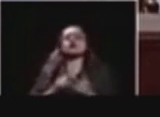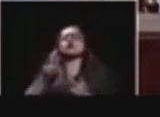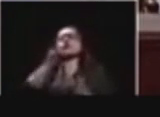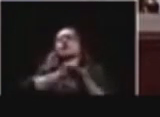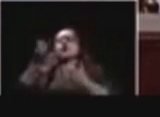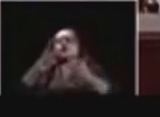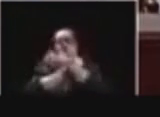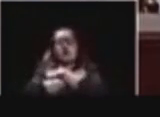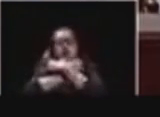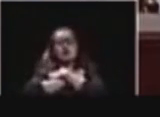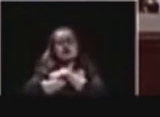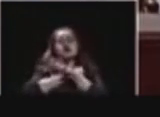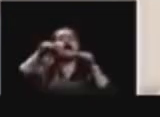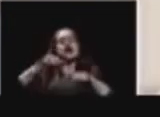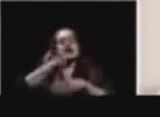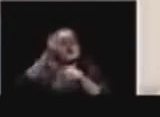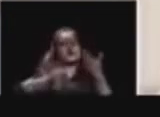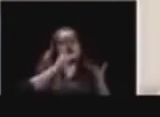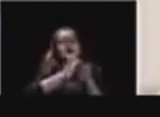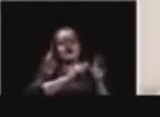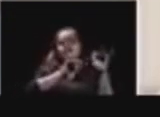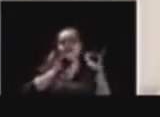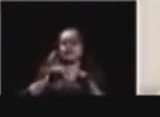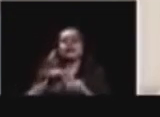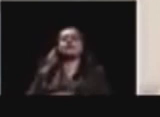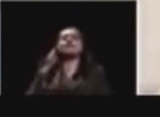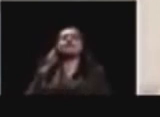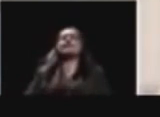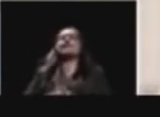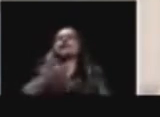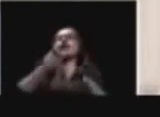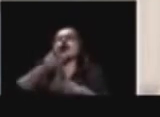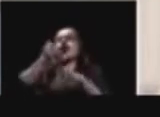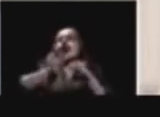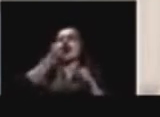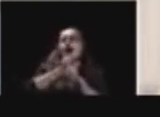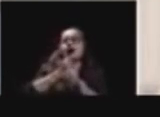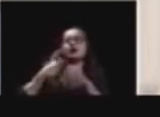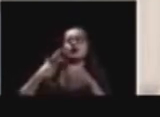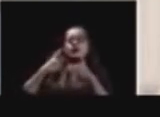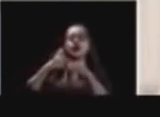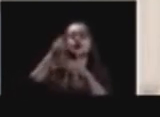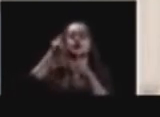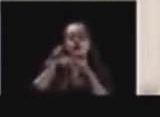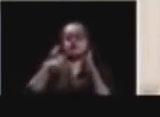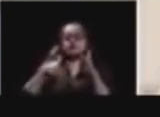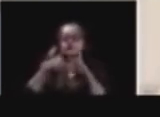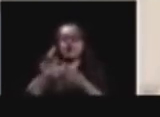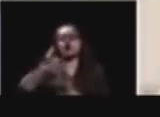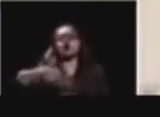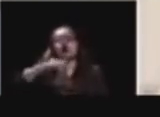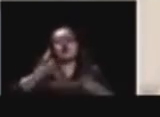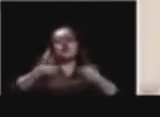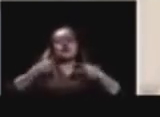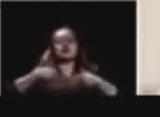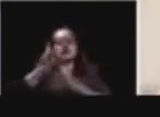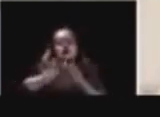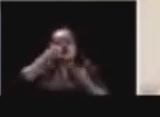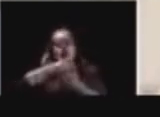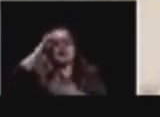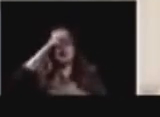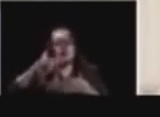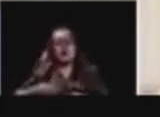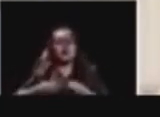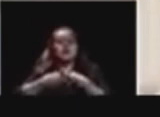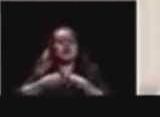la educación. Al final del siglo XX, los habitantes de la ciudad conquistamos el derecho de elegir